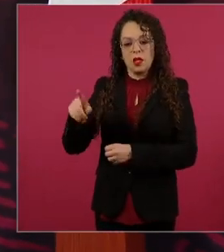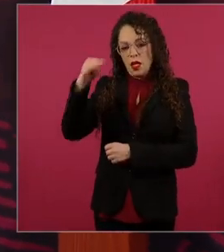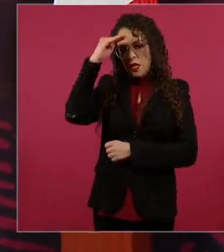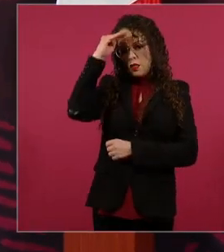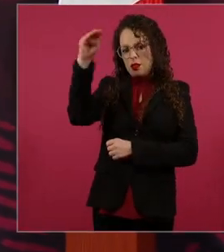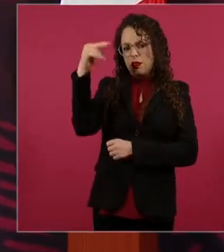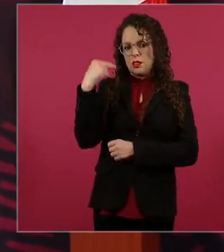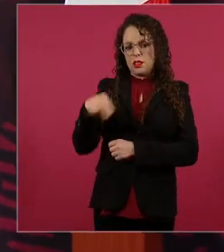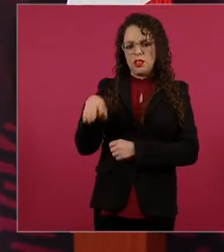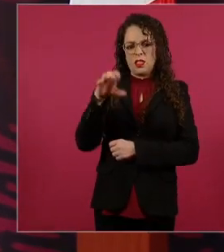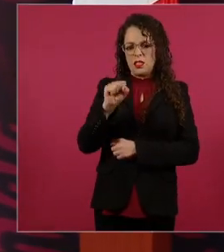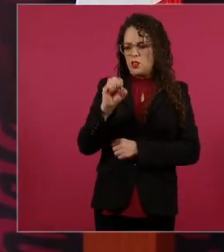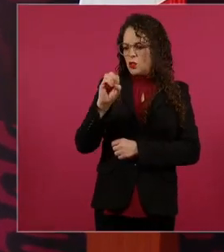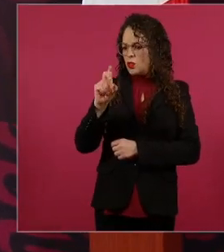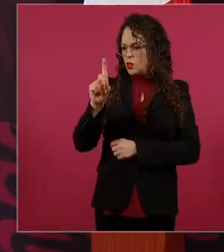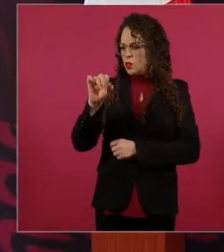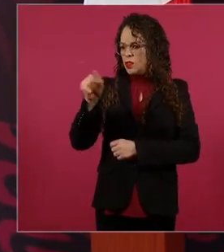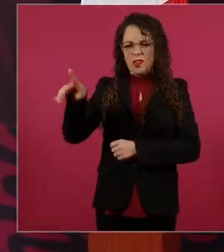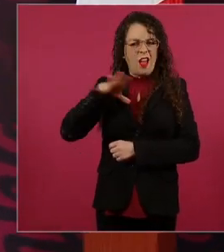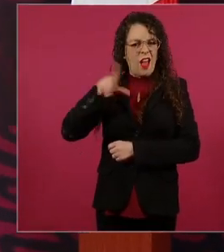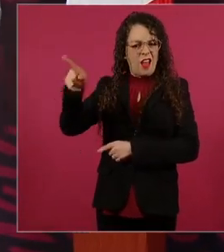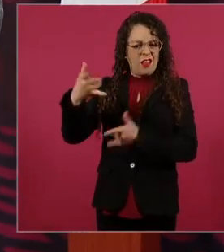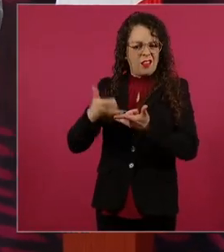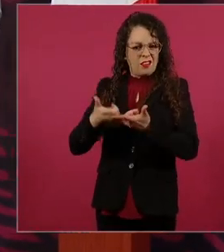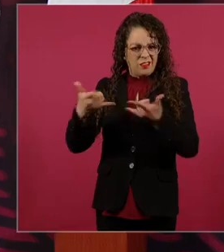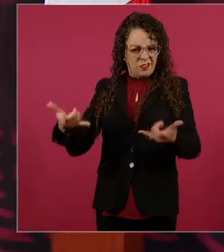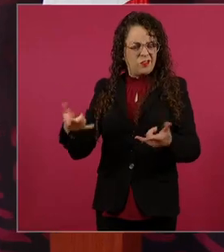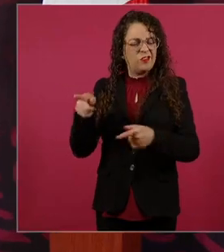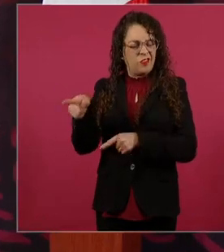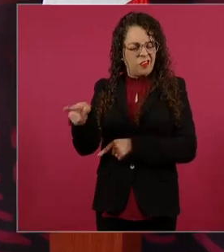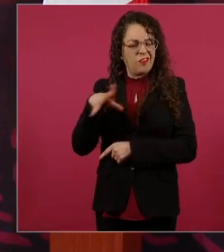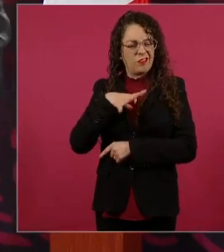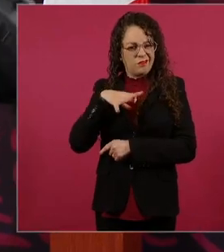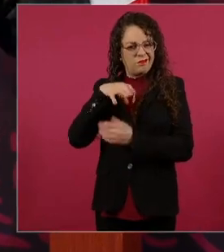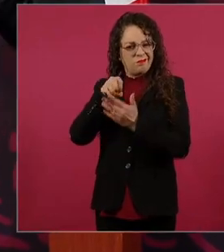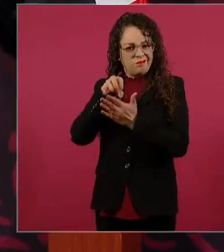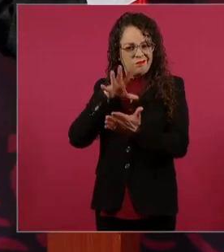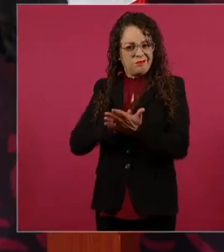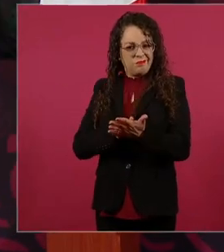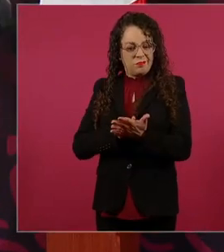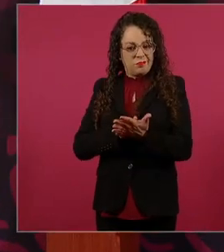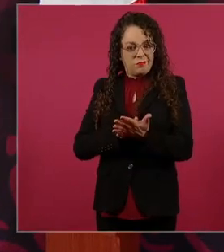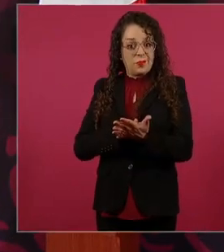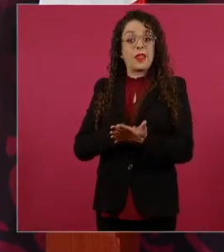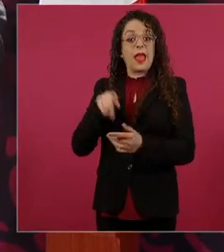por ahí está Sodi lo mandaron